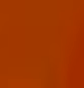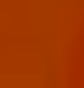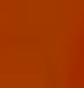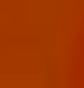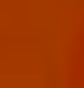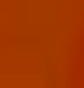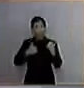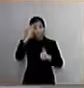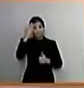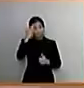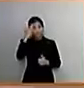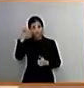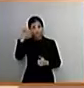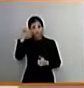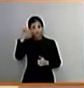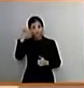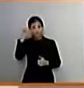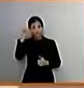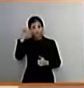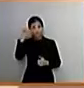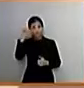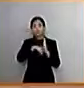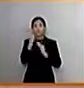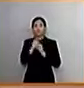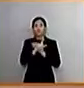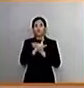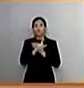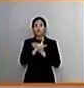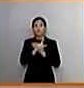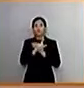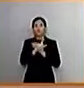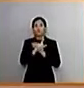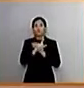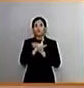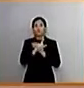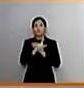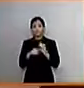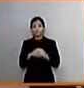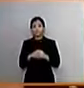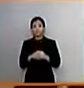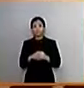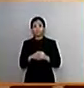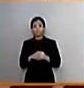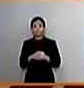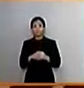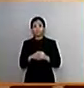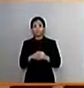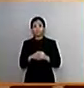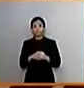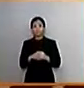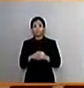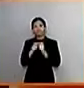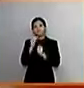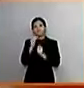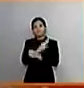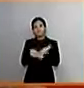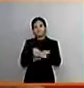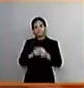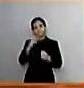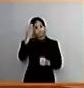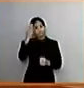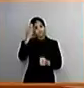Qué alegría saludarles hoy sábado 4 de julio del año 2020 cuando el reloj ya marca las 3 en punto de la tarde. Te saluda Scarlett y me encuentro con la